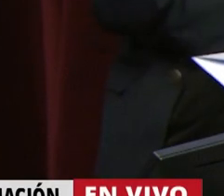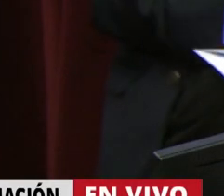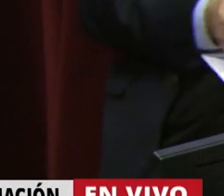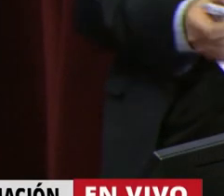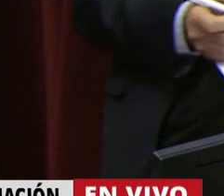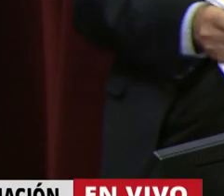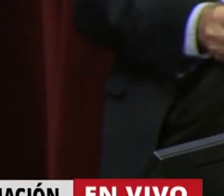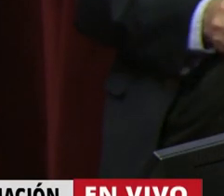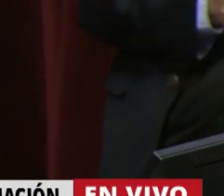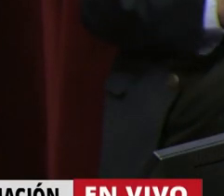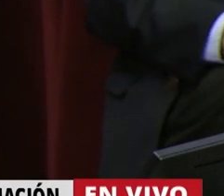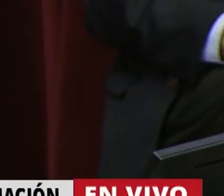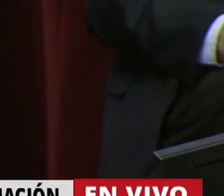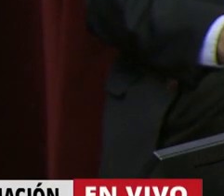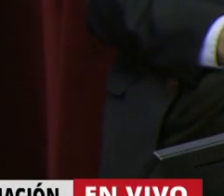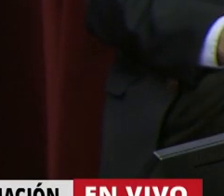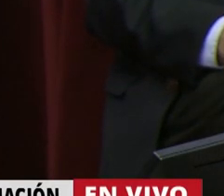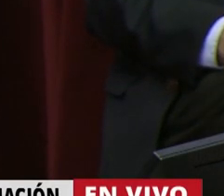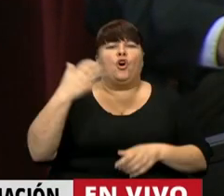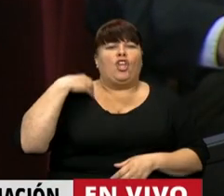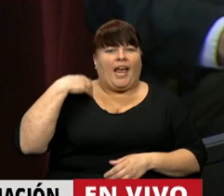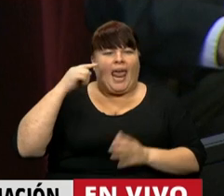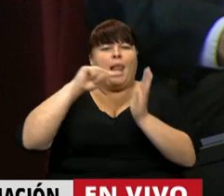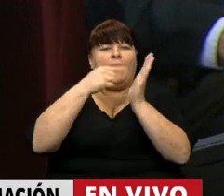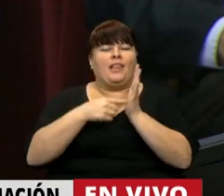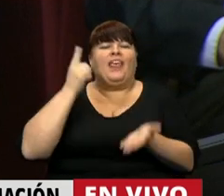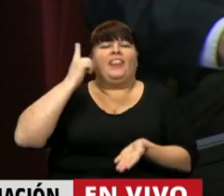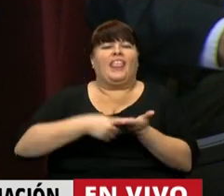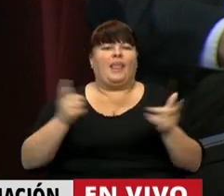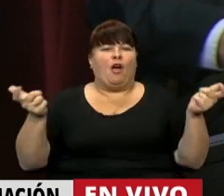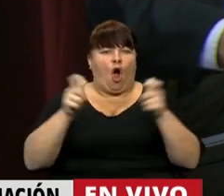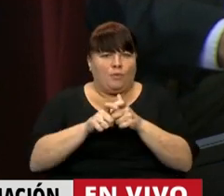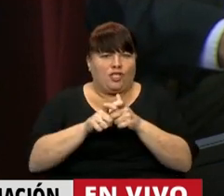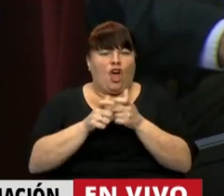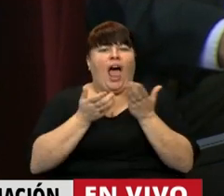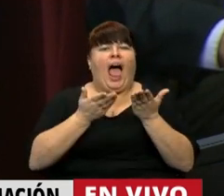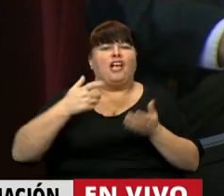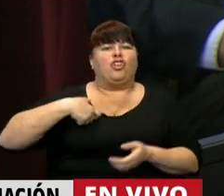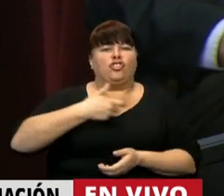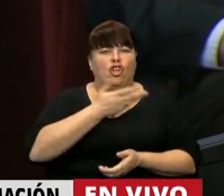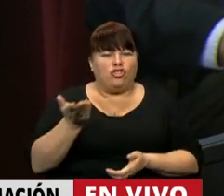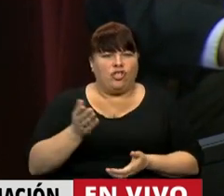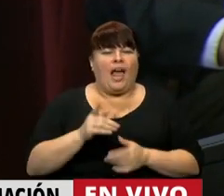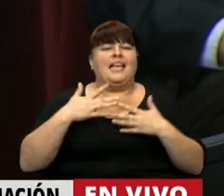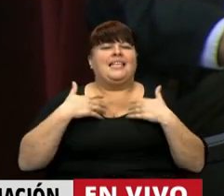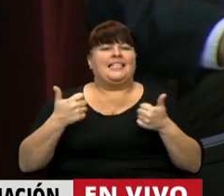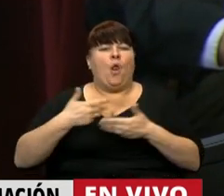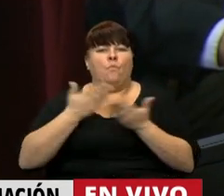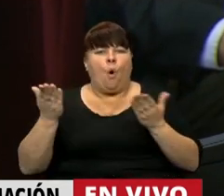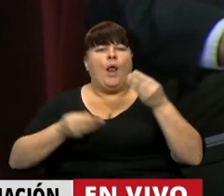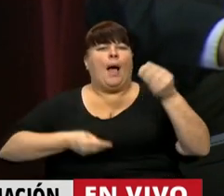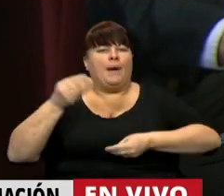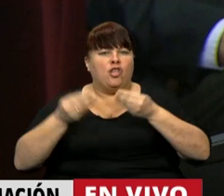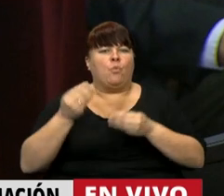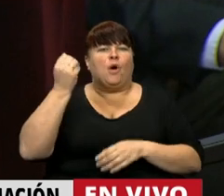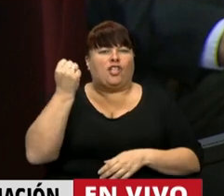Se va a votar en general y en particular el dictamen de las comisiones de Acción Social y Salud Pública y